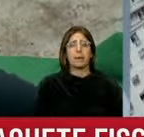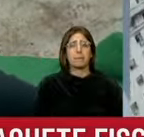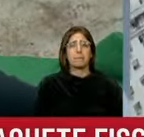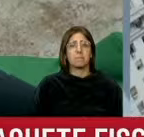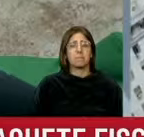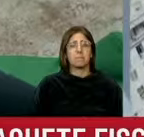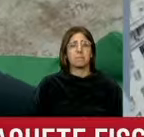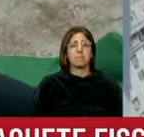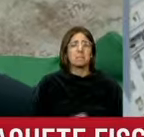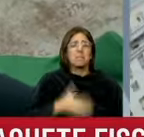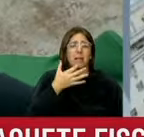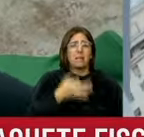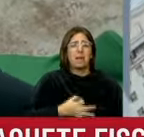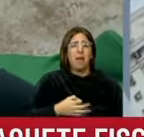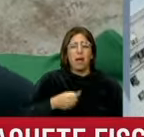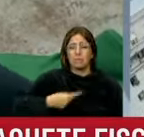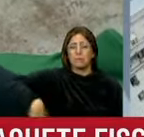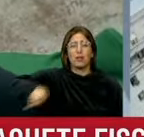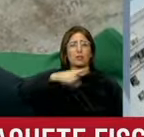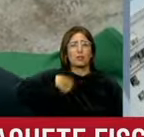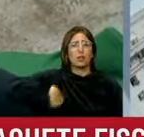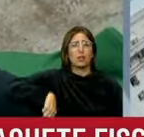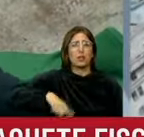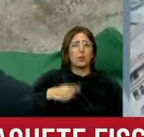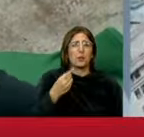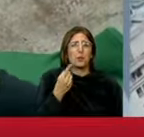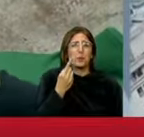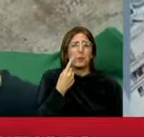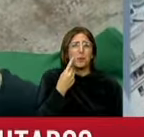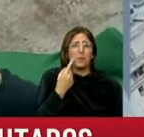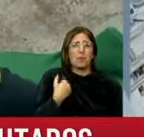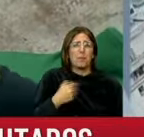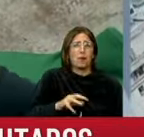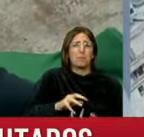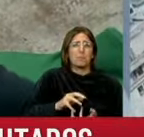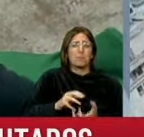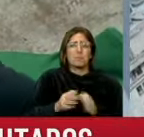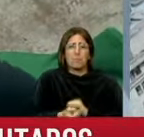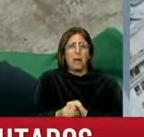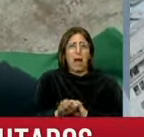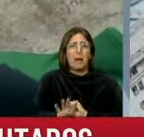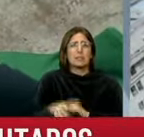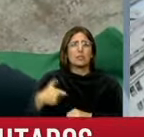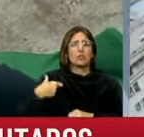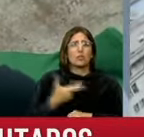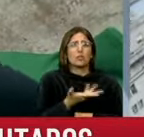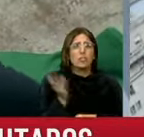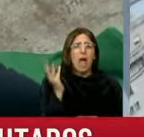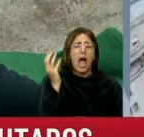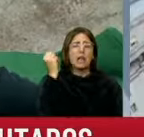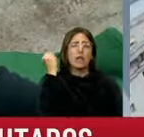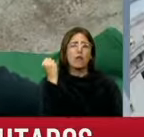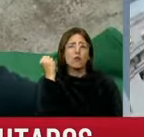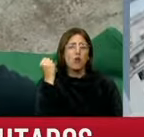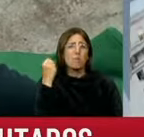hemos acordado. Entonces van a tratar de forzar irregularidades, gritar irregularidades,